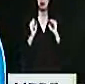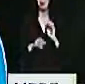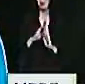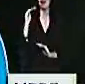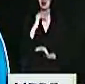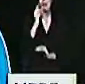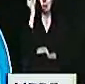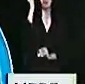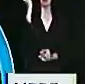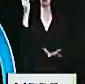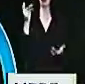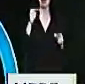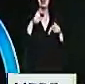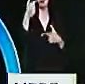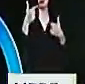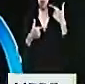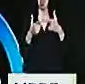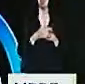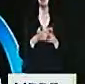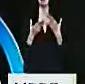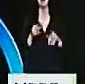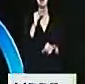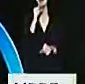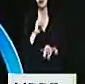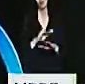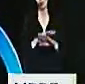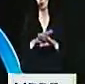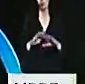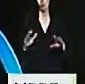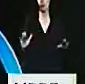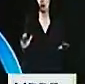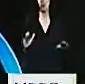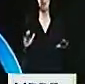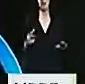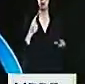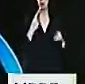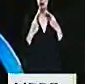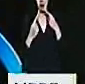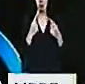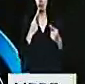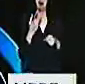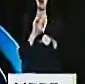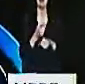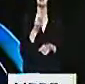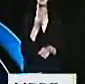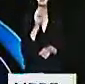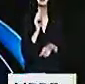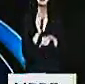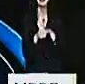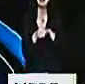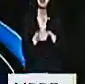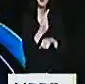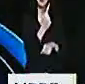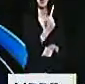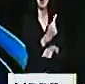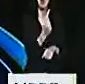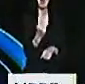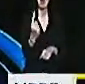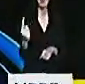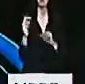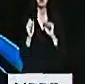como decías tú, May, en estas políticas. Estamos llegando al final, al término de cada programa. Dejamos 30 segundos para que cada uno de nuestros